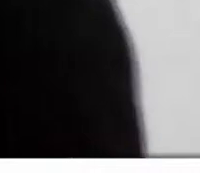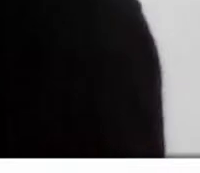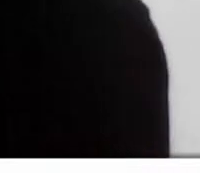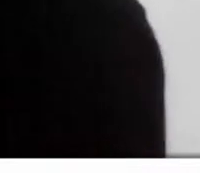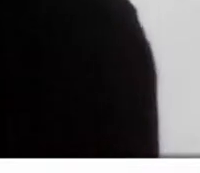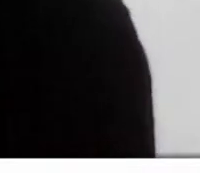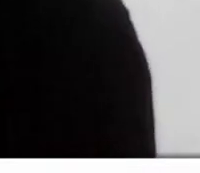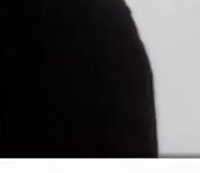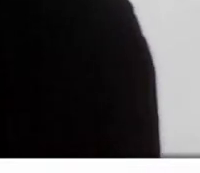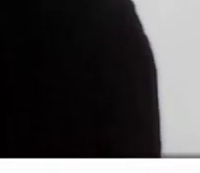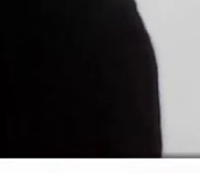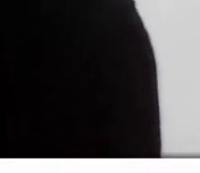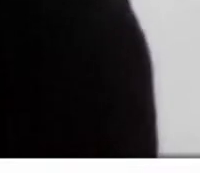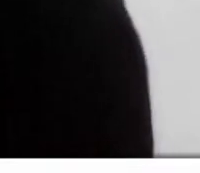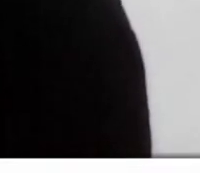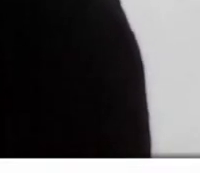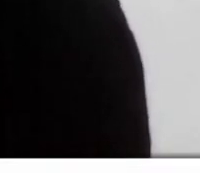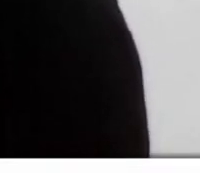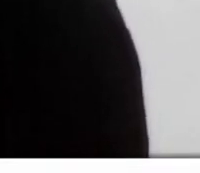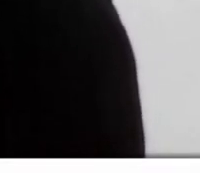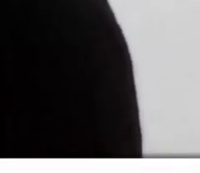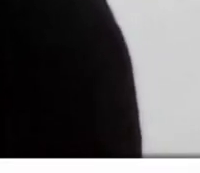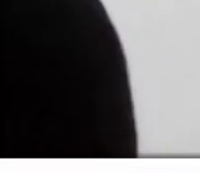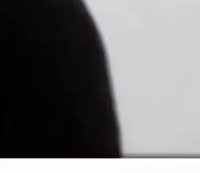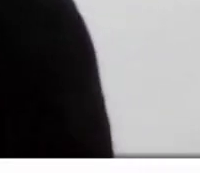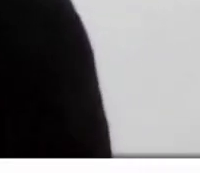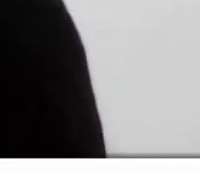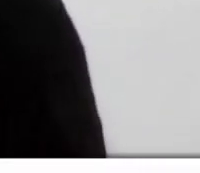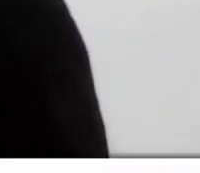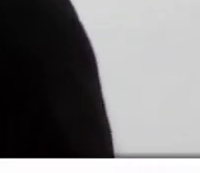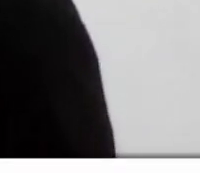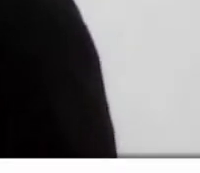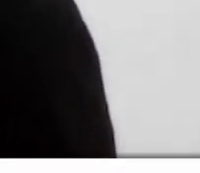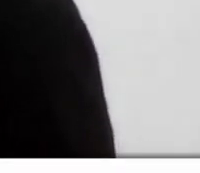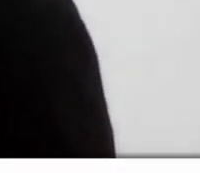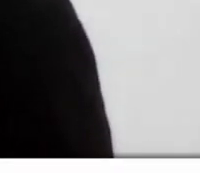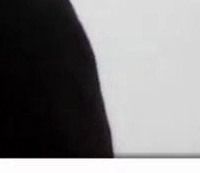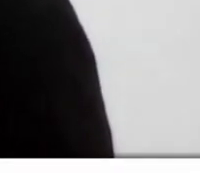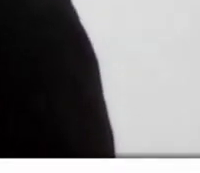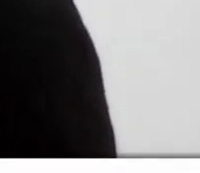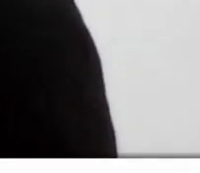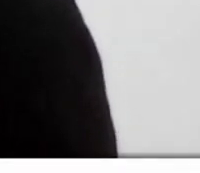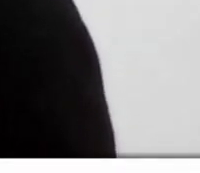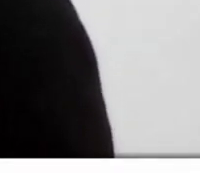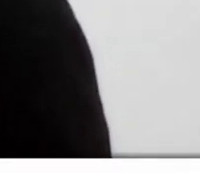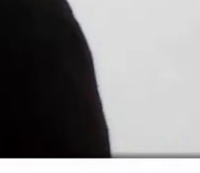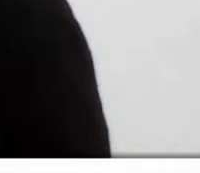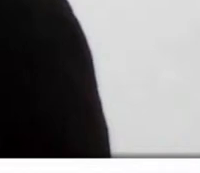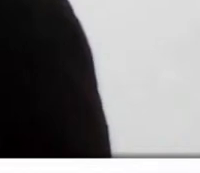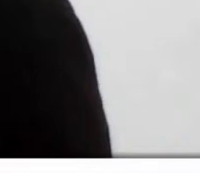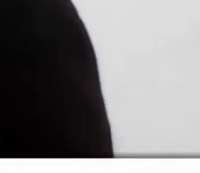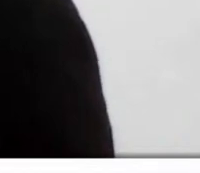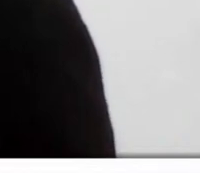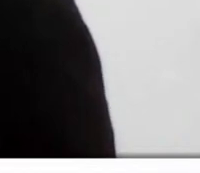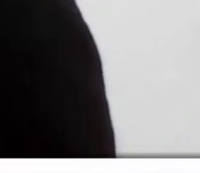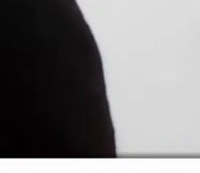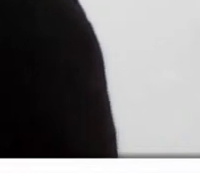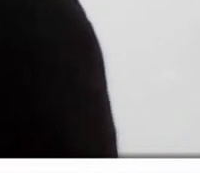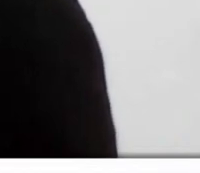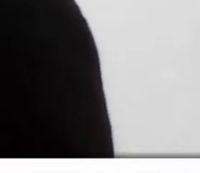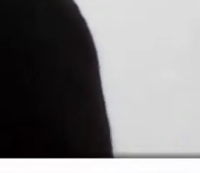limitar la circulación del virus. Pero también entendemos que es absolutamente necesario que para que se pueda